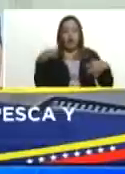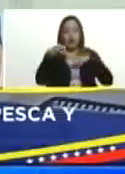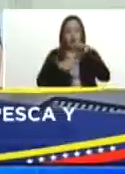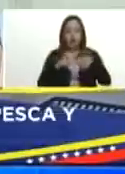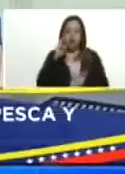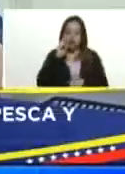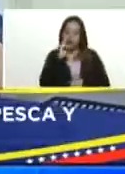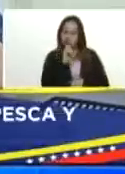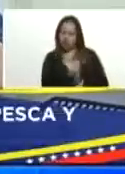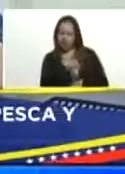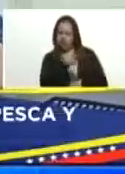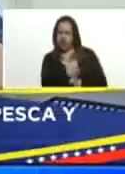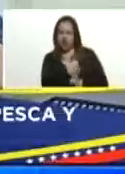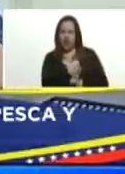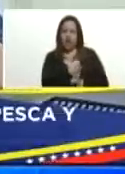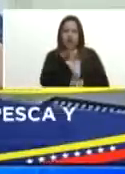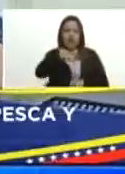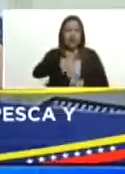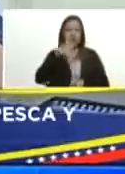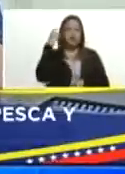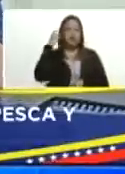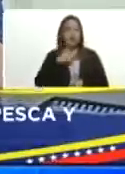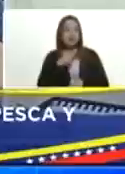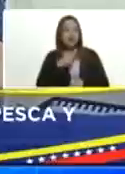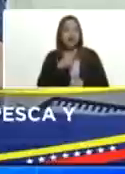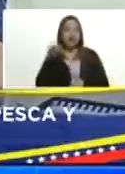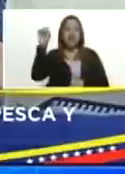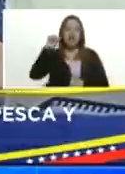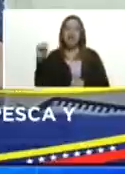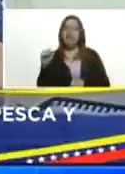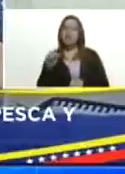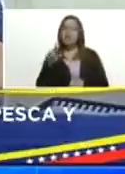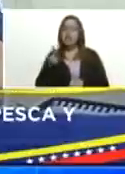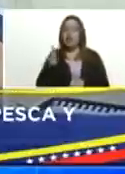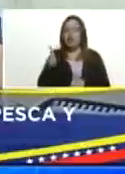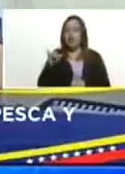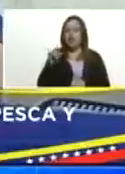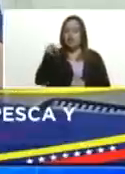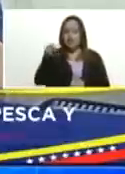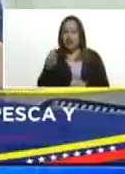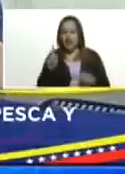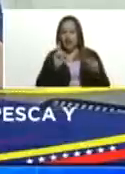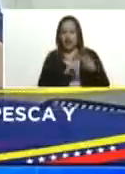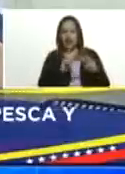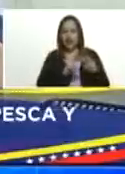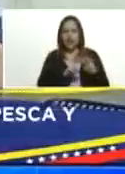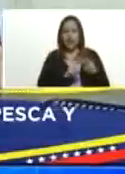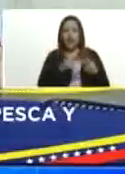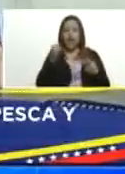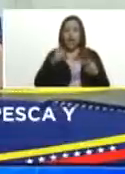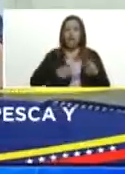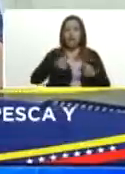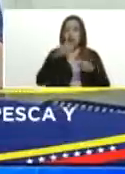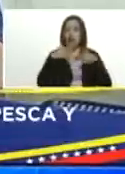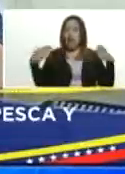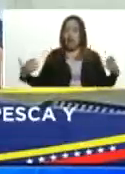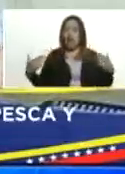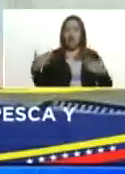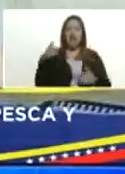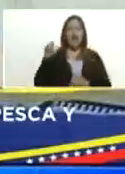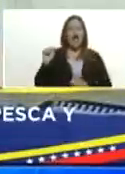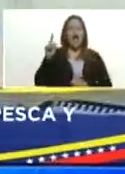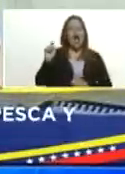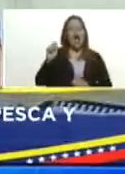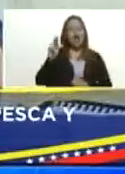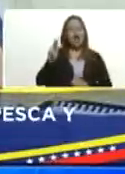apreciar el caso del estado Sucre, la sardina, pudimos ver el atún, perdón, que tenemos presente, el mero,